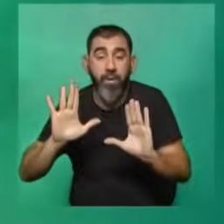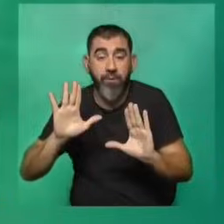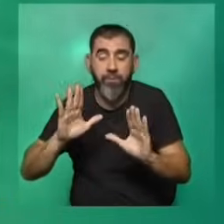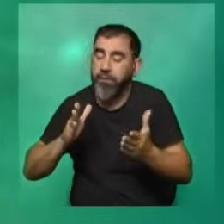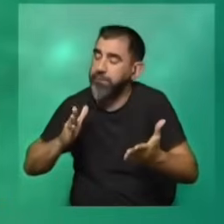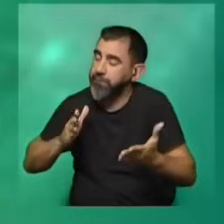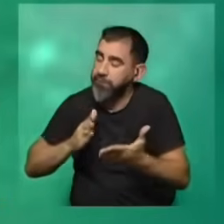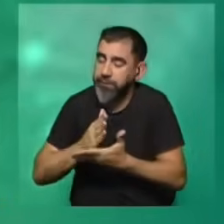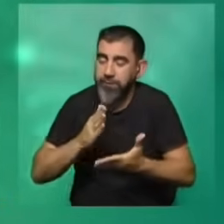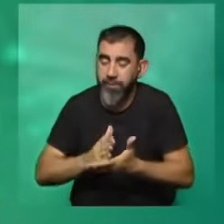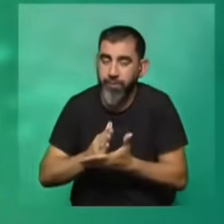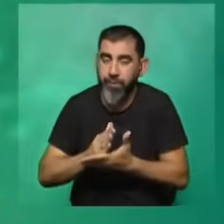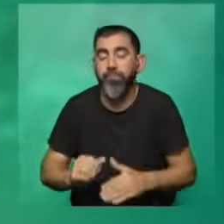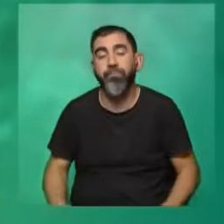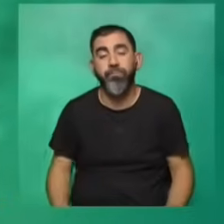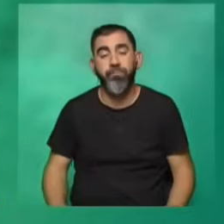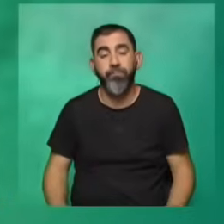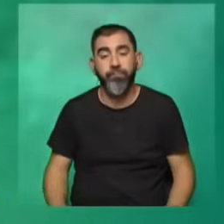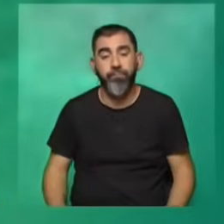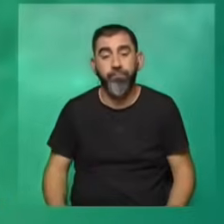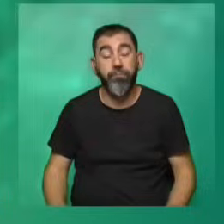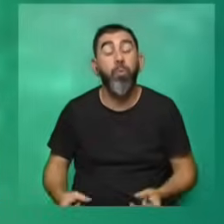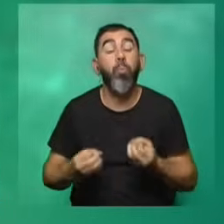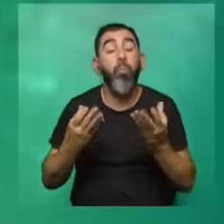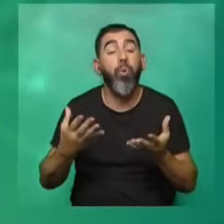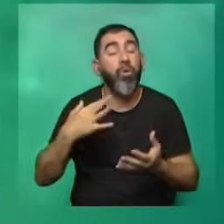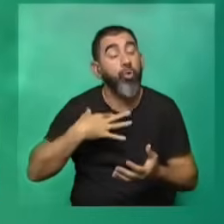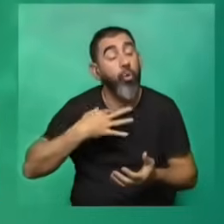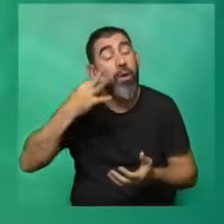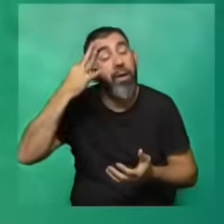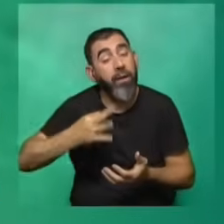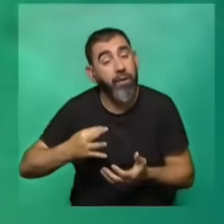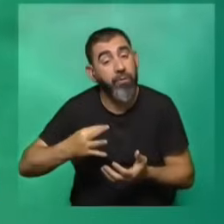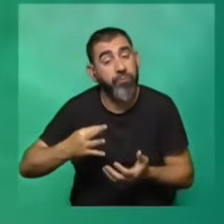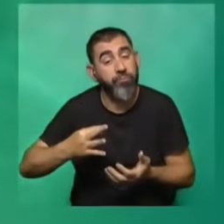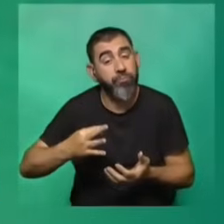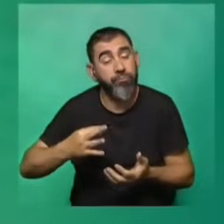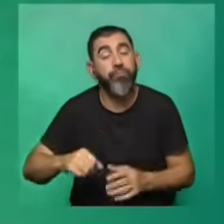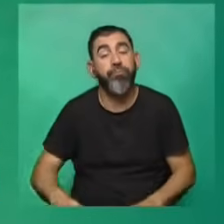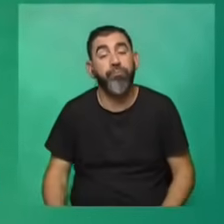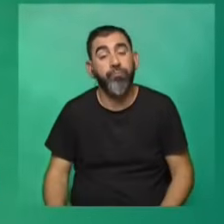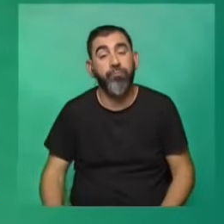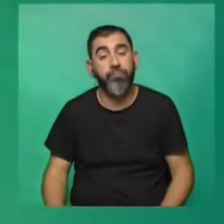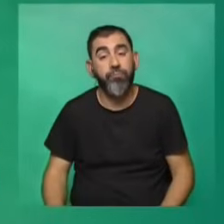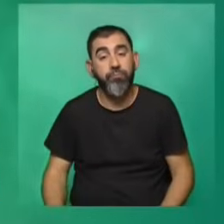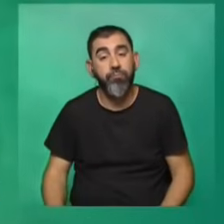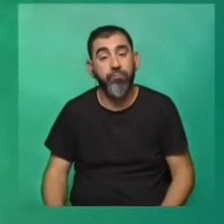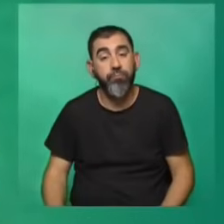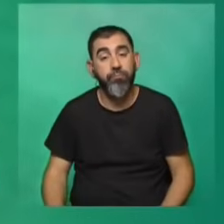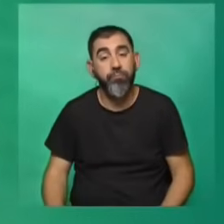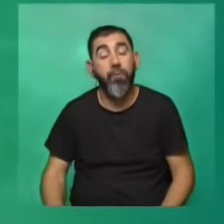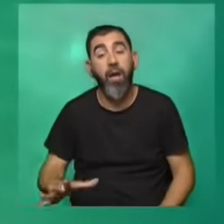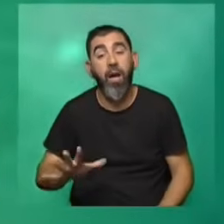dos manos porque me parece que inclina un paso